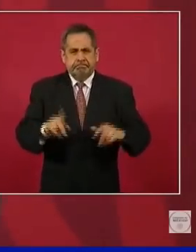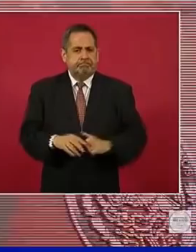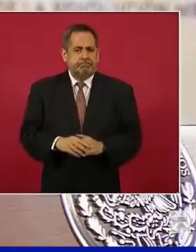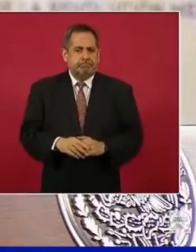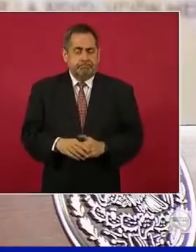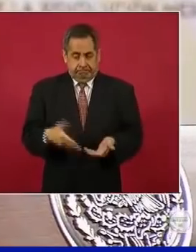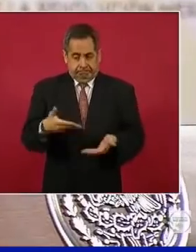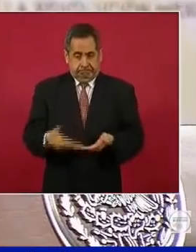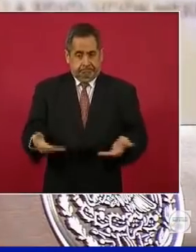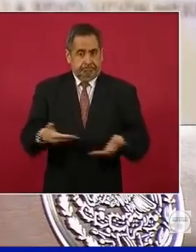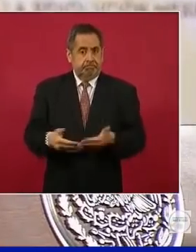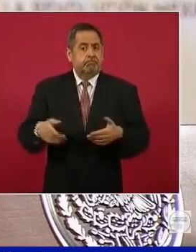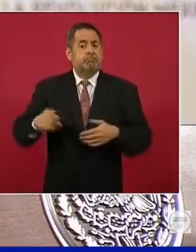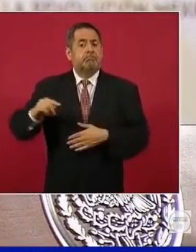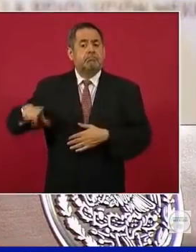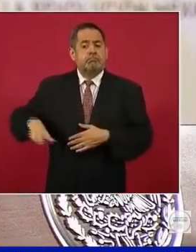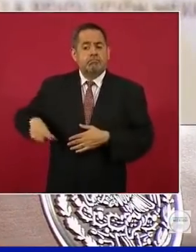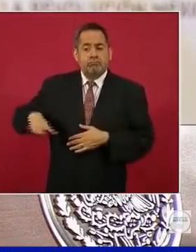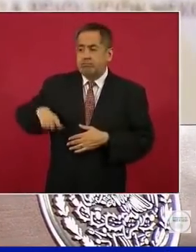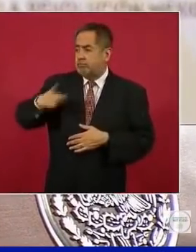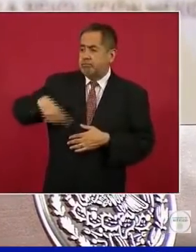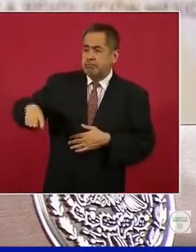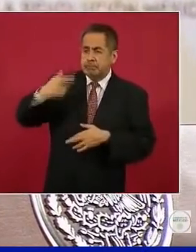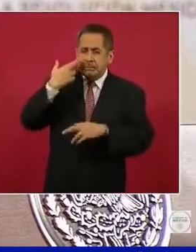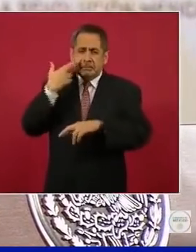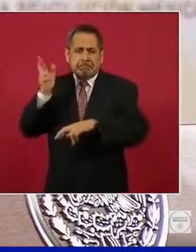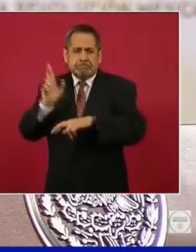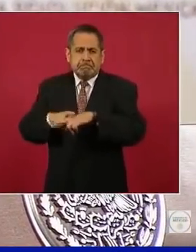En este gobierno no hay ladrones,